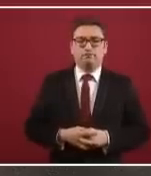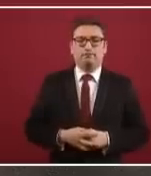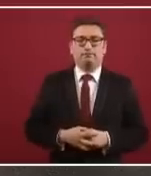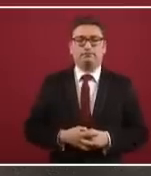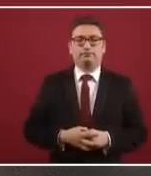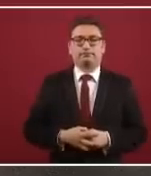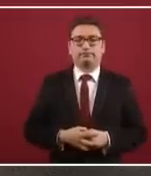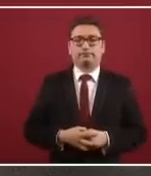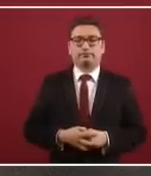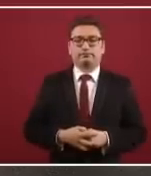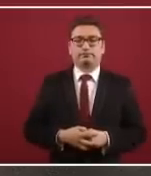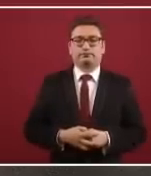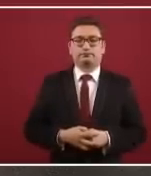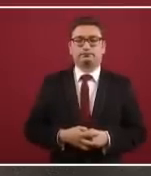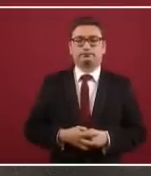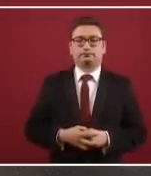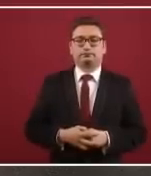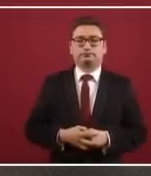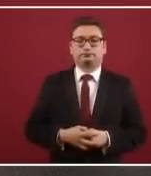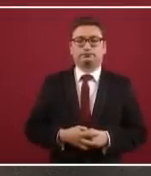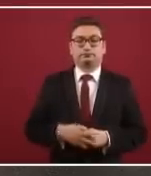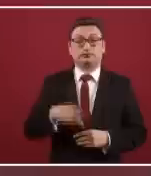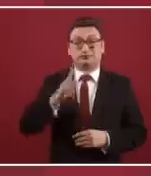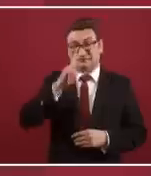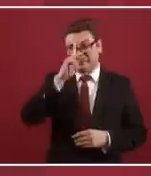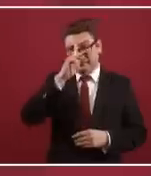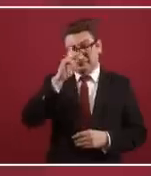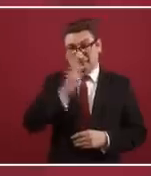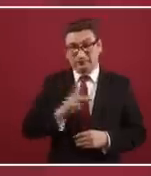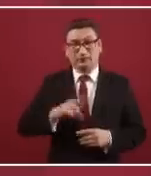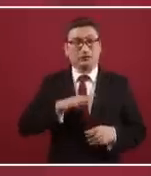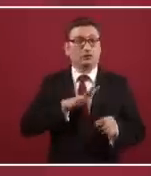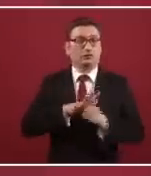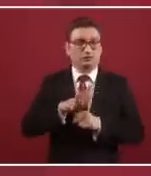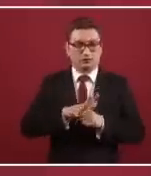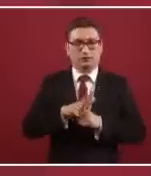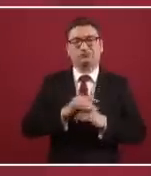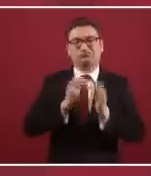todavía en peores condiciones es el ISSSTE.